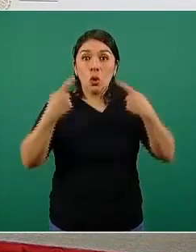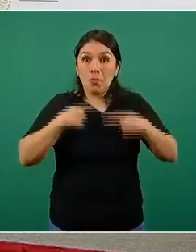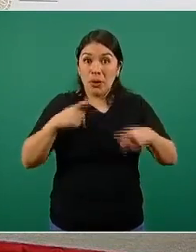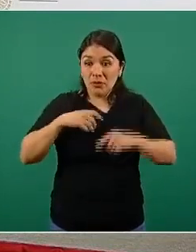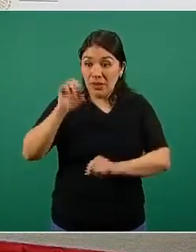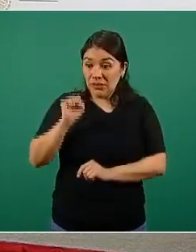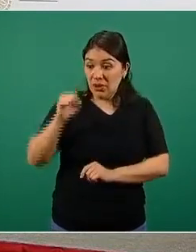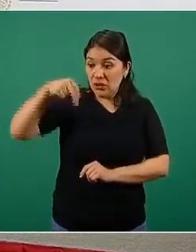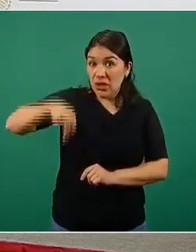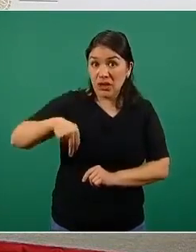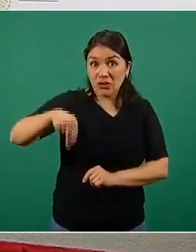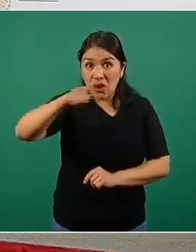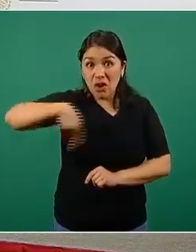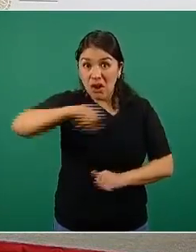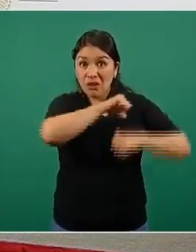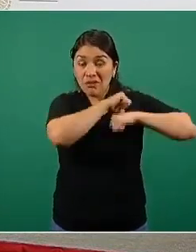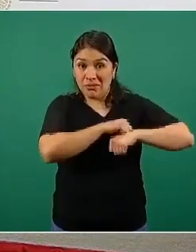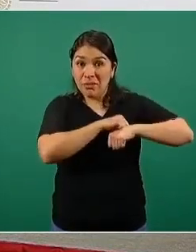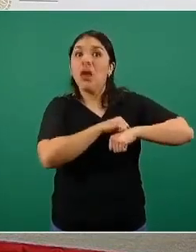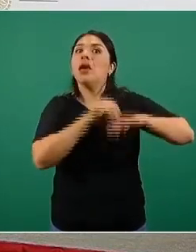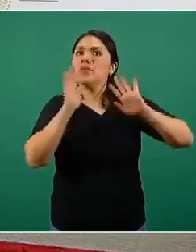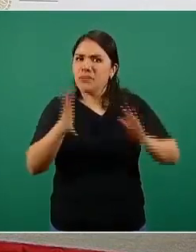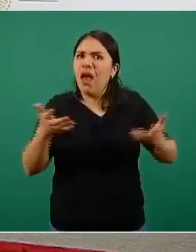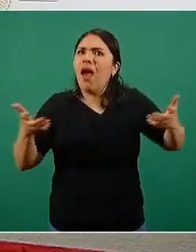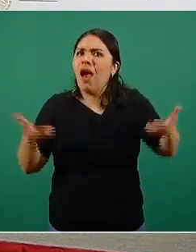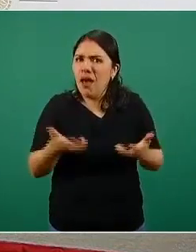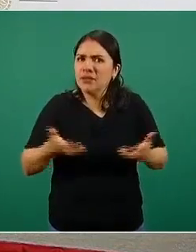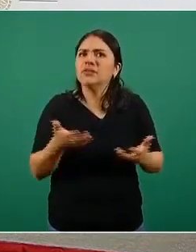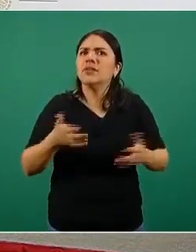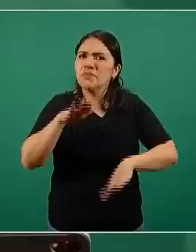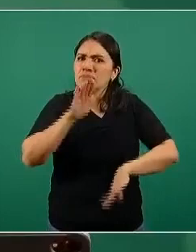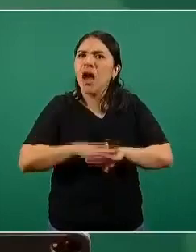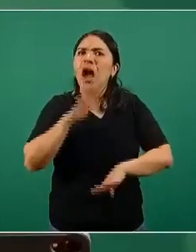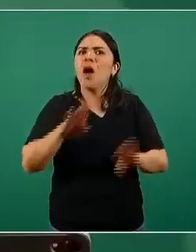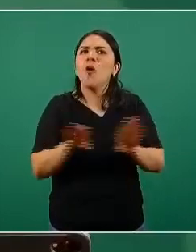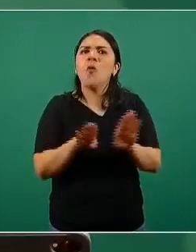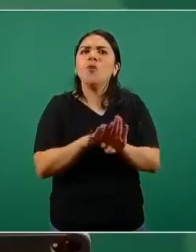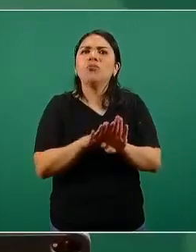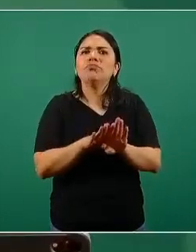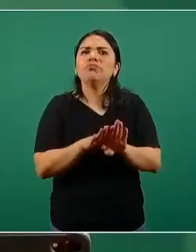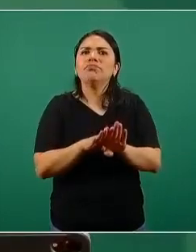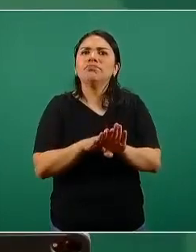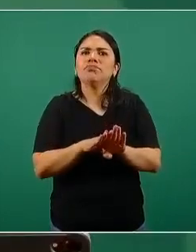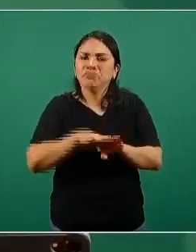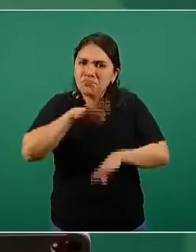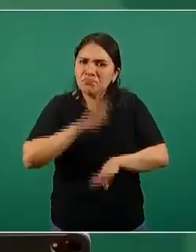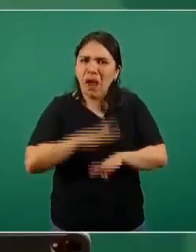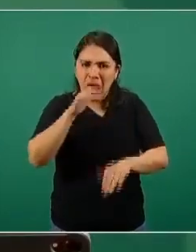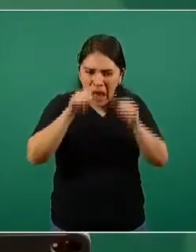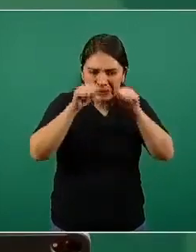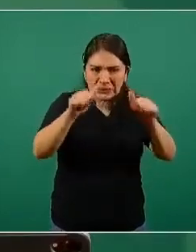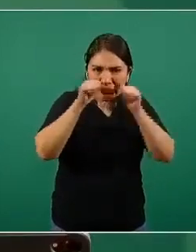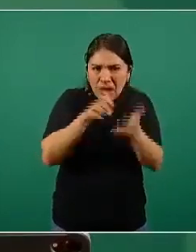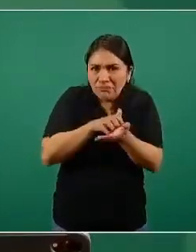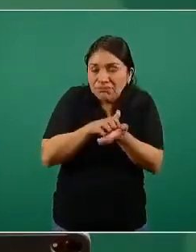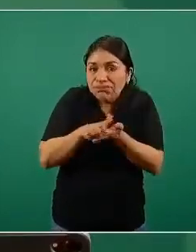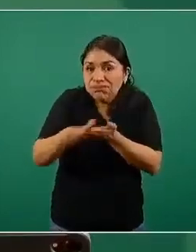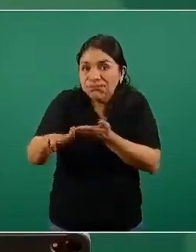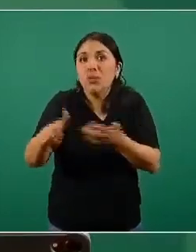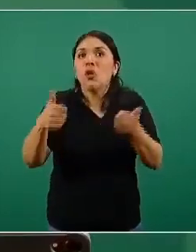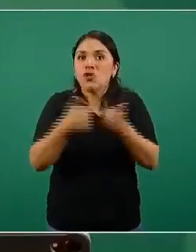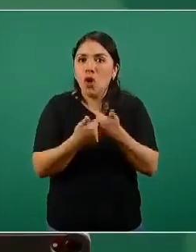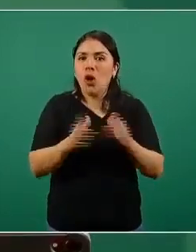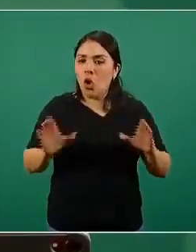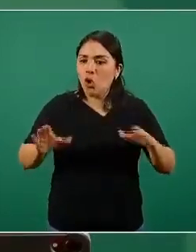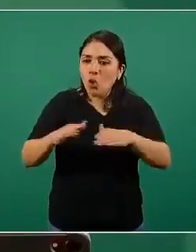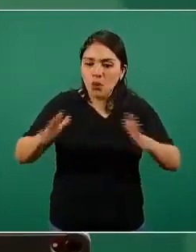nación. Precisamente los servidores de la nación han logrado un despliegue operativo muy importante, con una activación